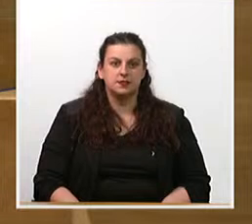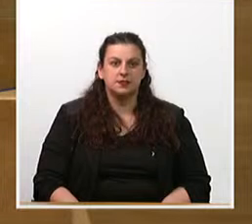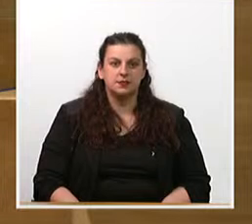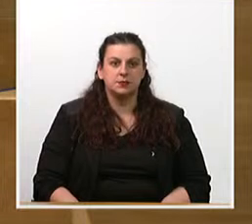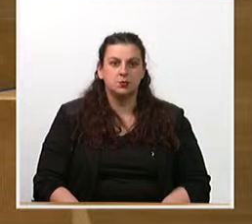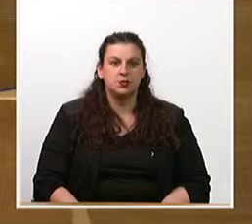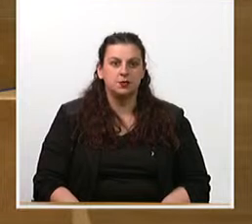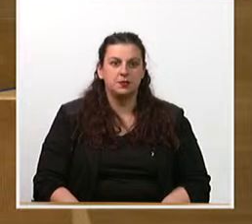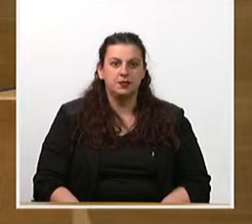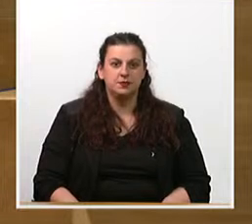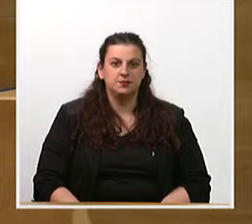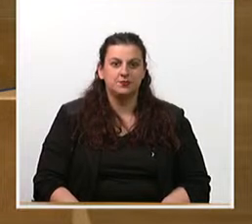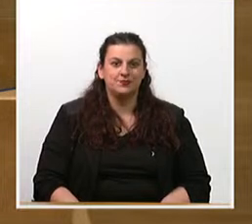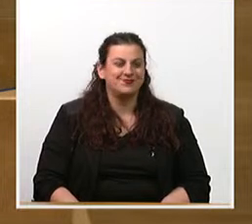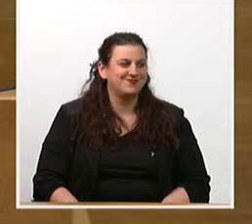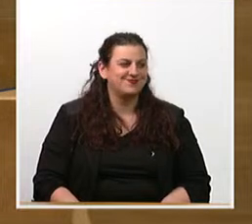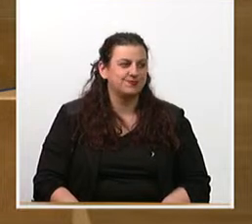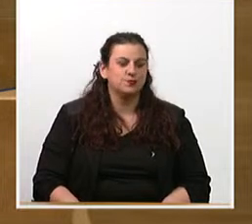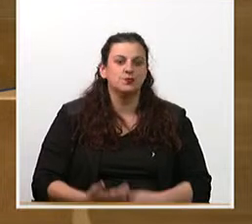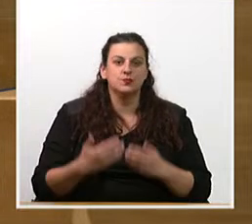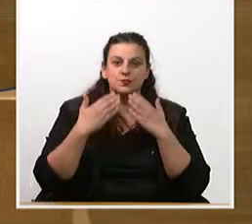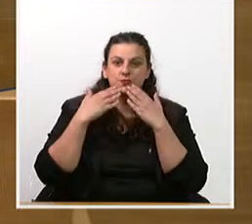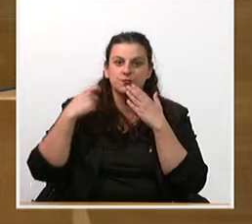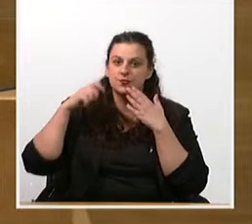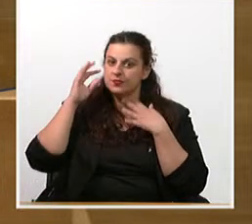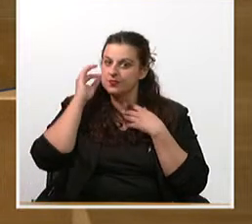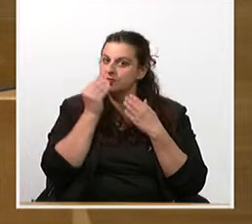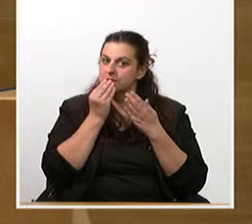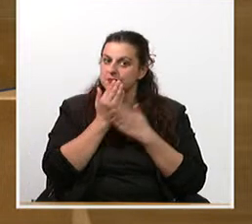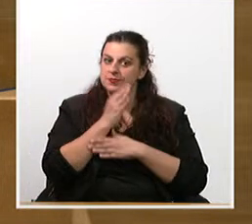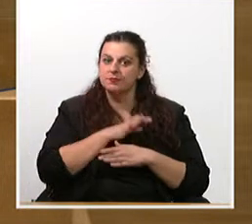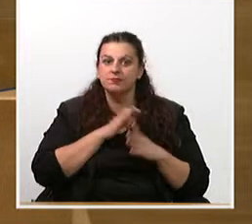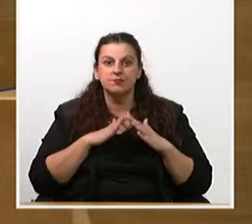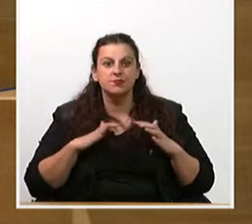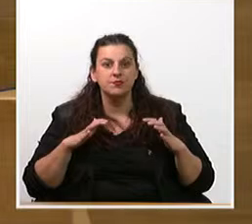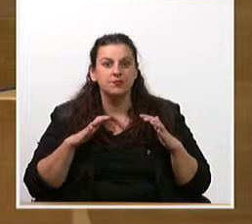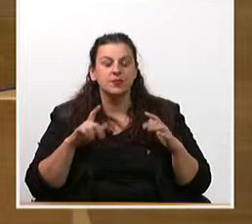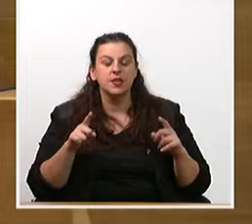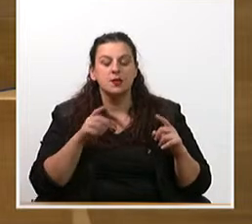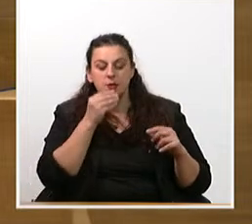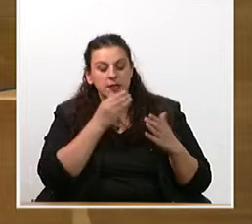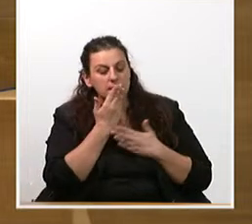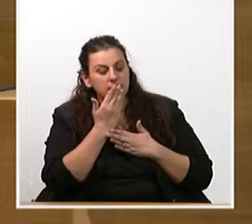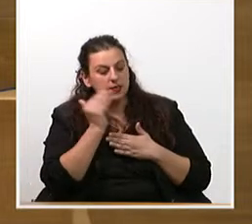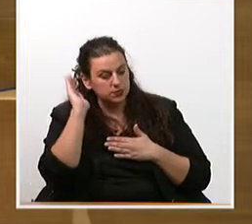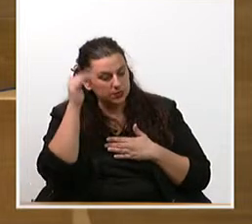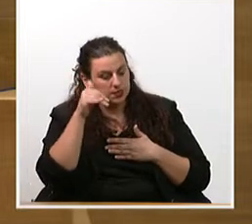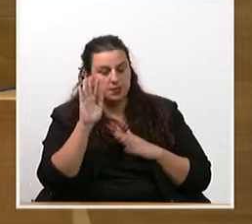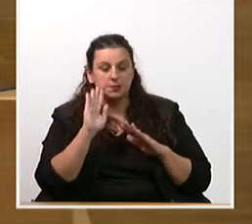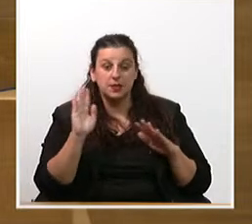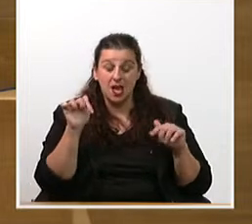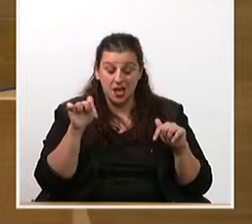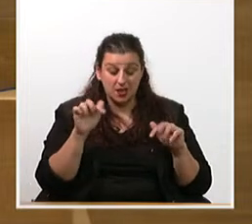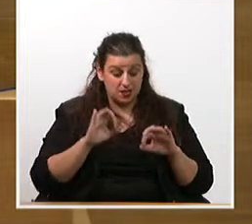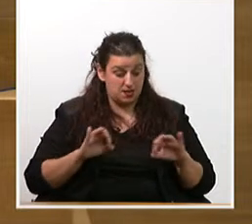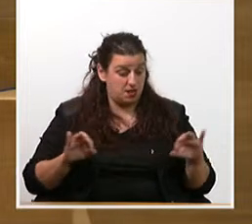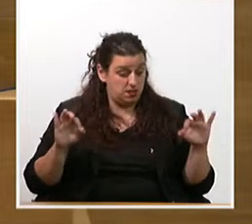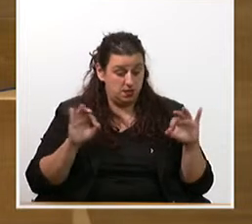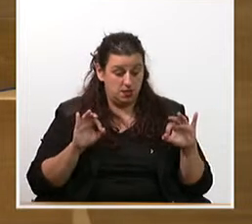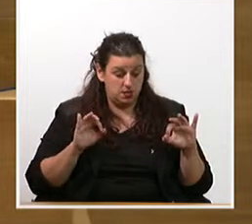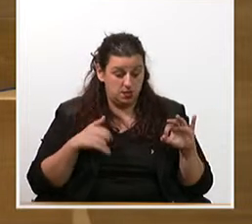Cuando quiera Gracias presidenta Buen día señorías bu día conseller mire ningú así